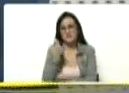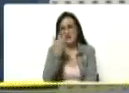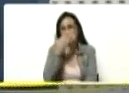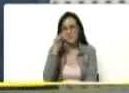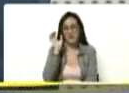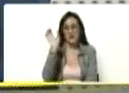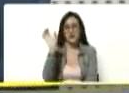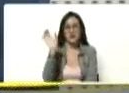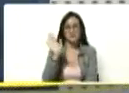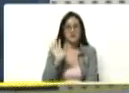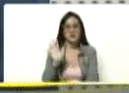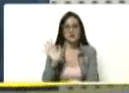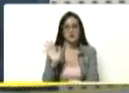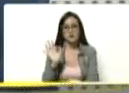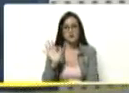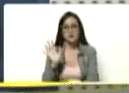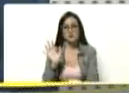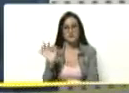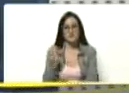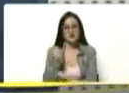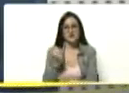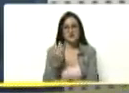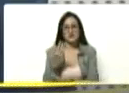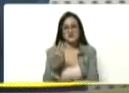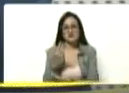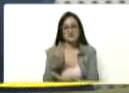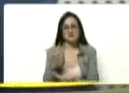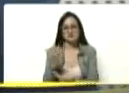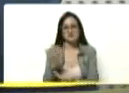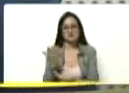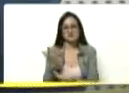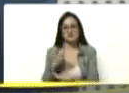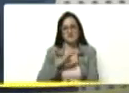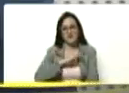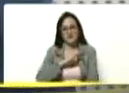antiimperialista, antineoliberal, anticolonial y antipatriarcal.